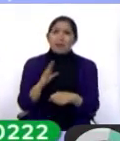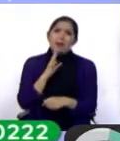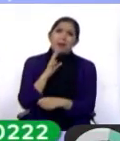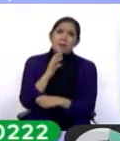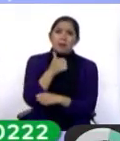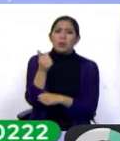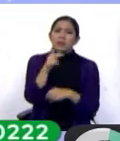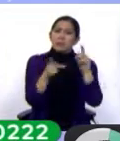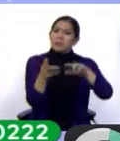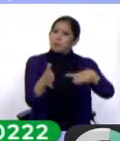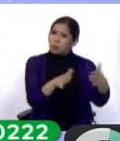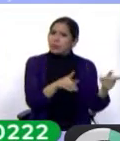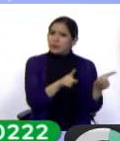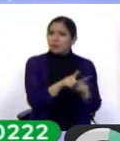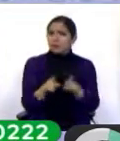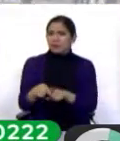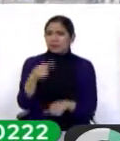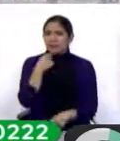personas fallecidas.